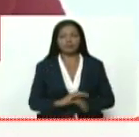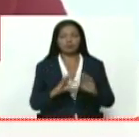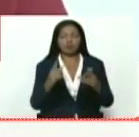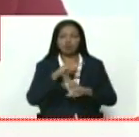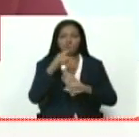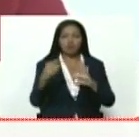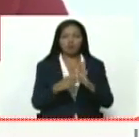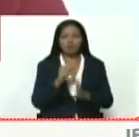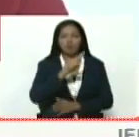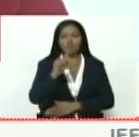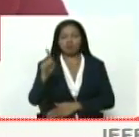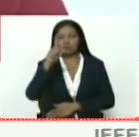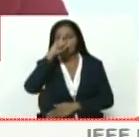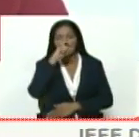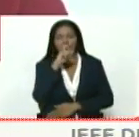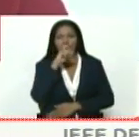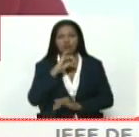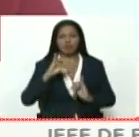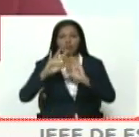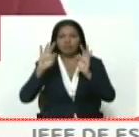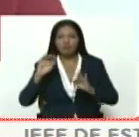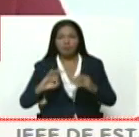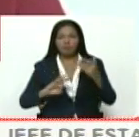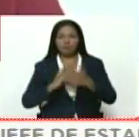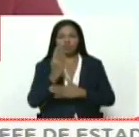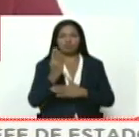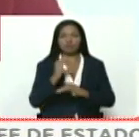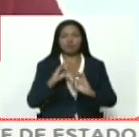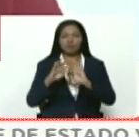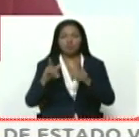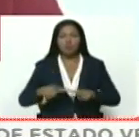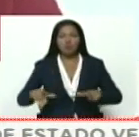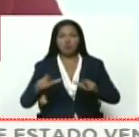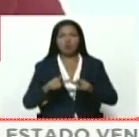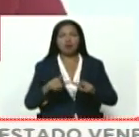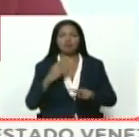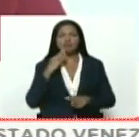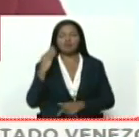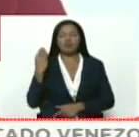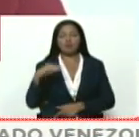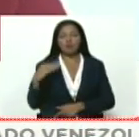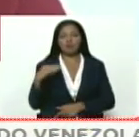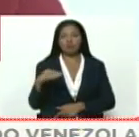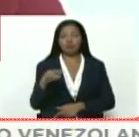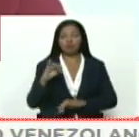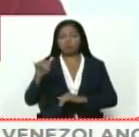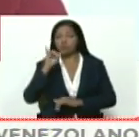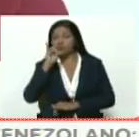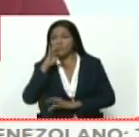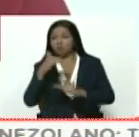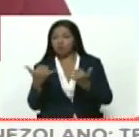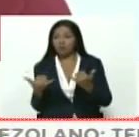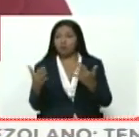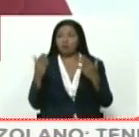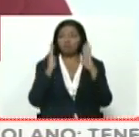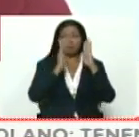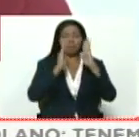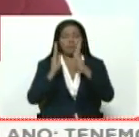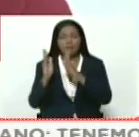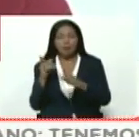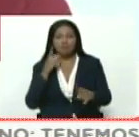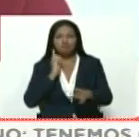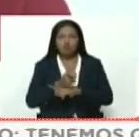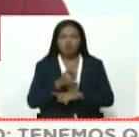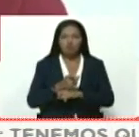cumplíamos 11 años de la fundación allá en el Cachamay de la JPSUV, usted anunció y nos ordenó